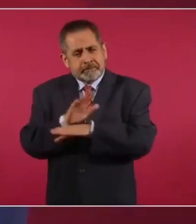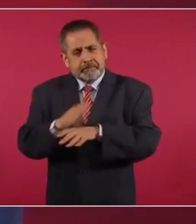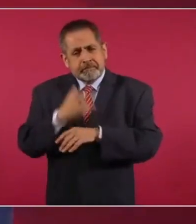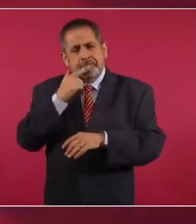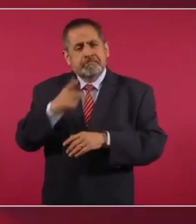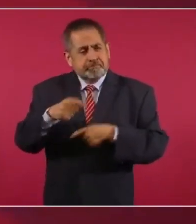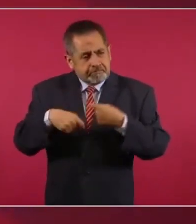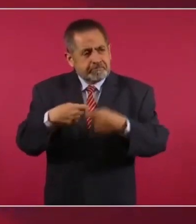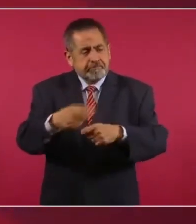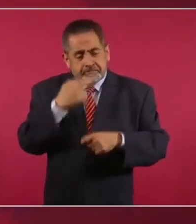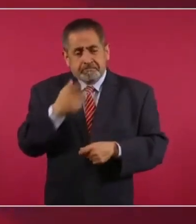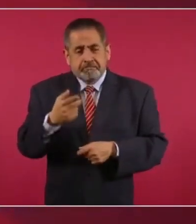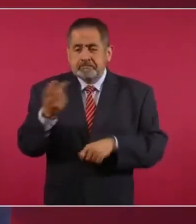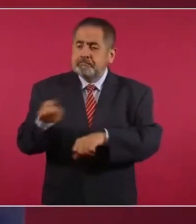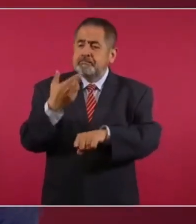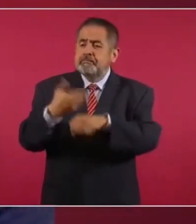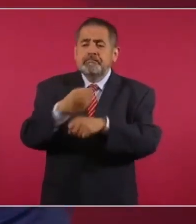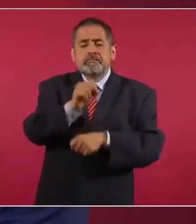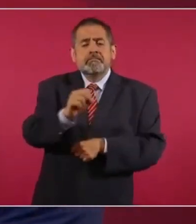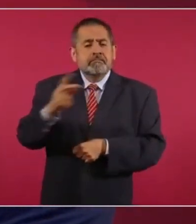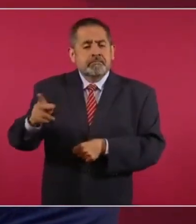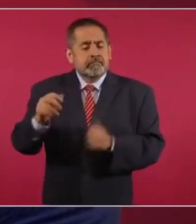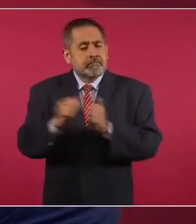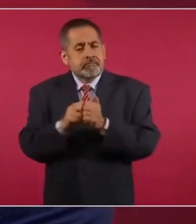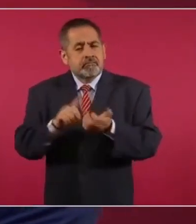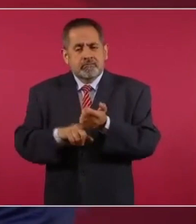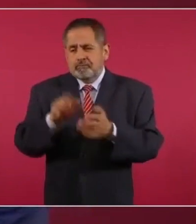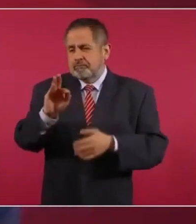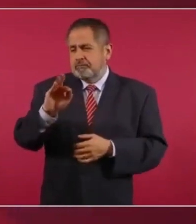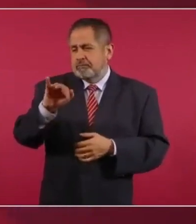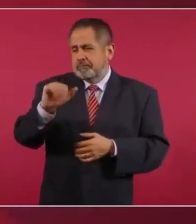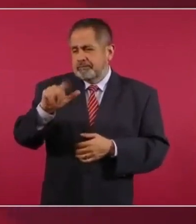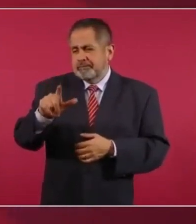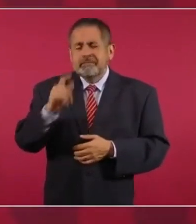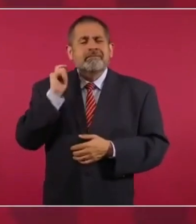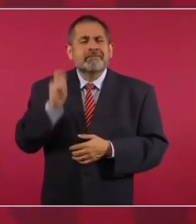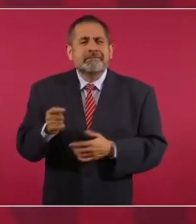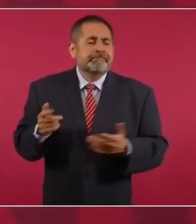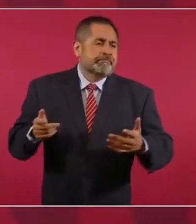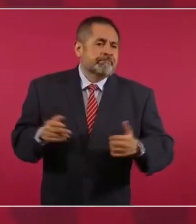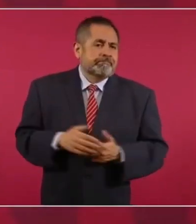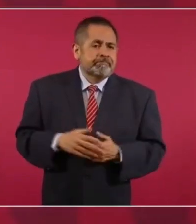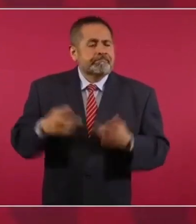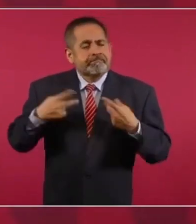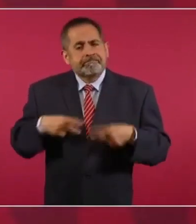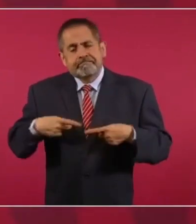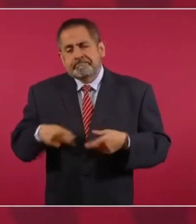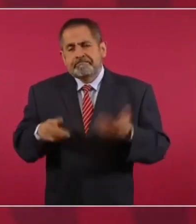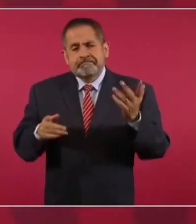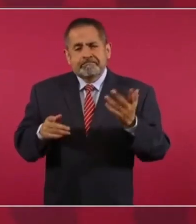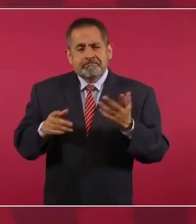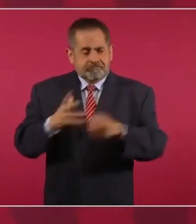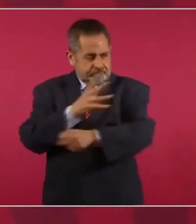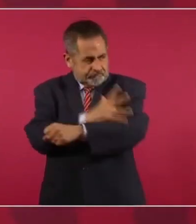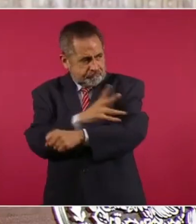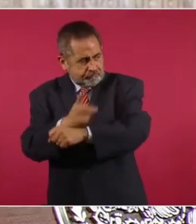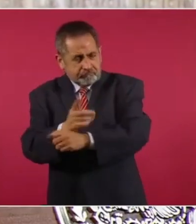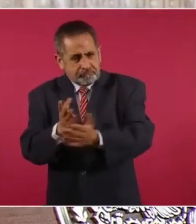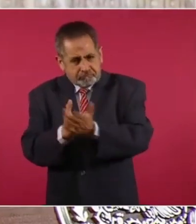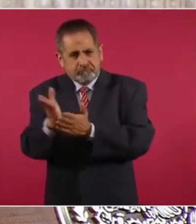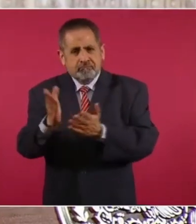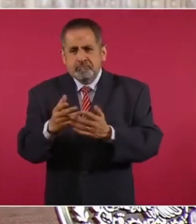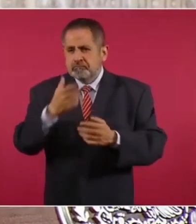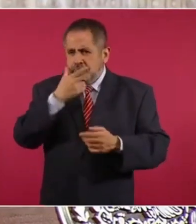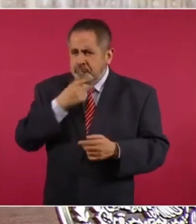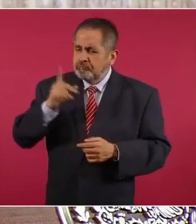Y buenos secretarios de seguridad pública y buenos fiscales significa gente íntegra,